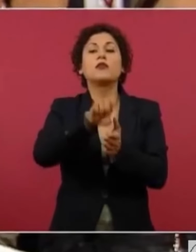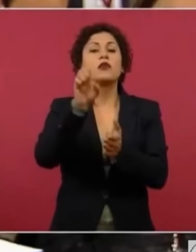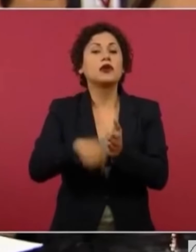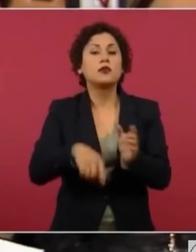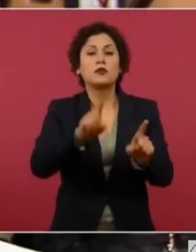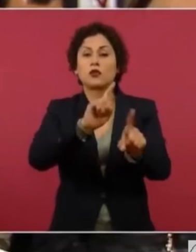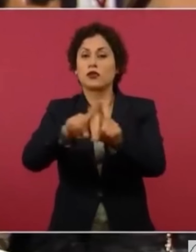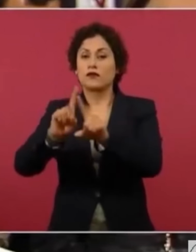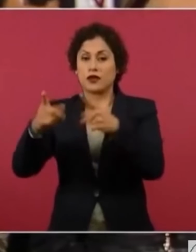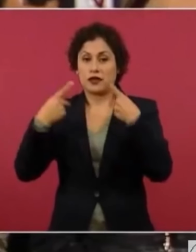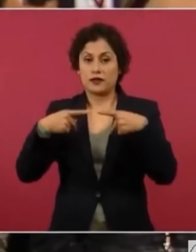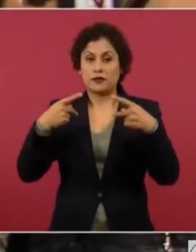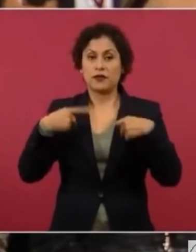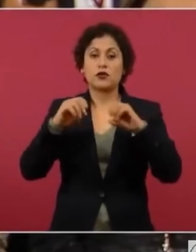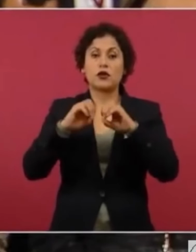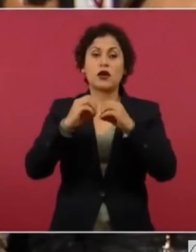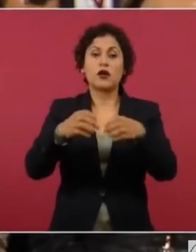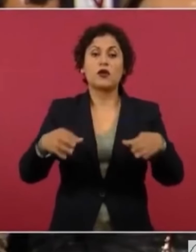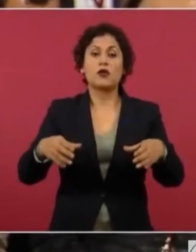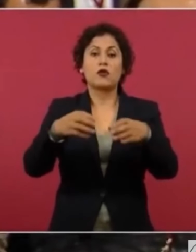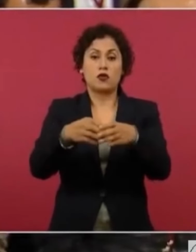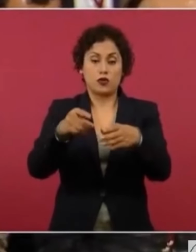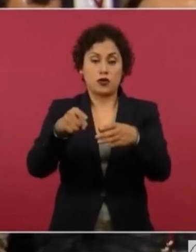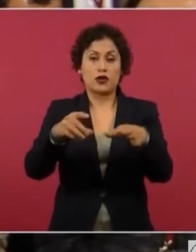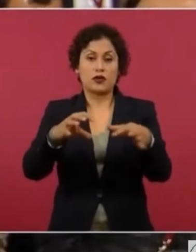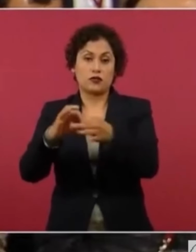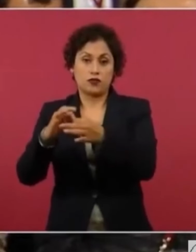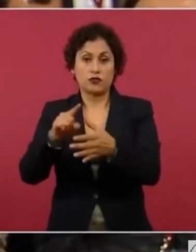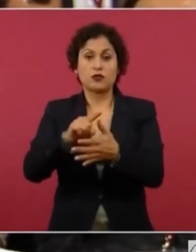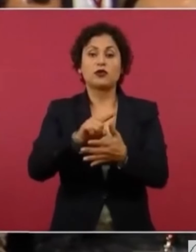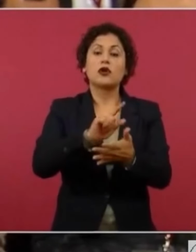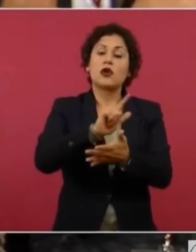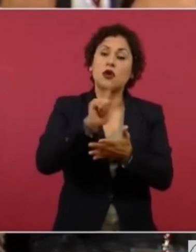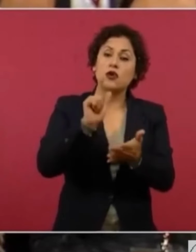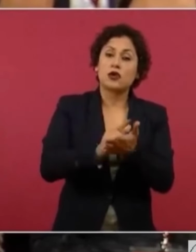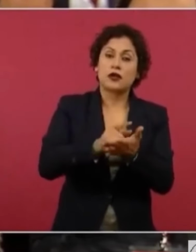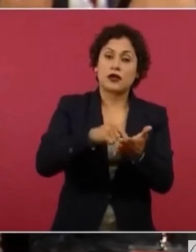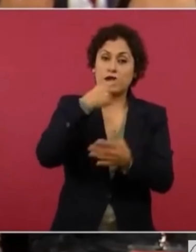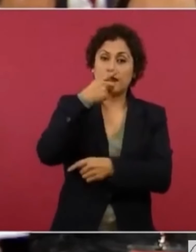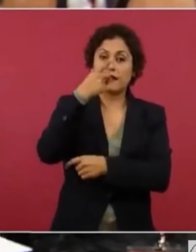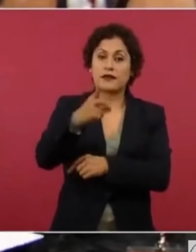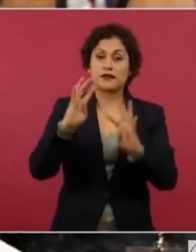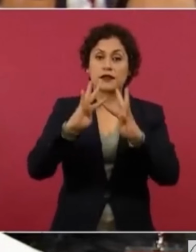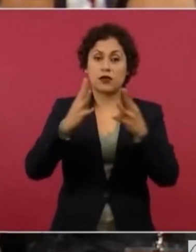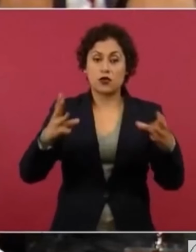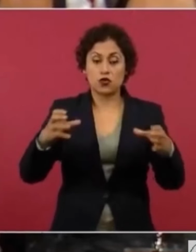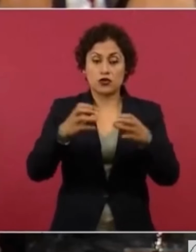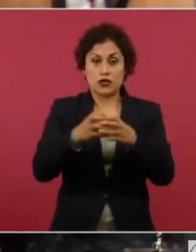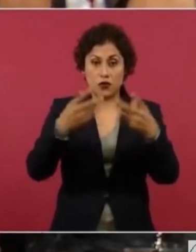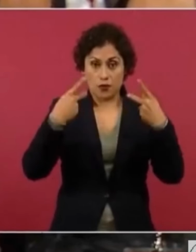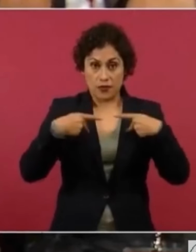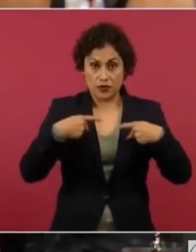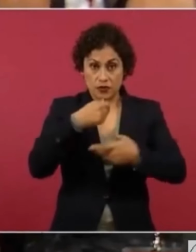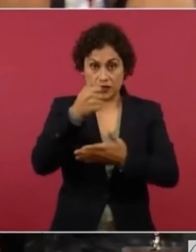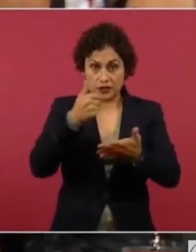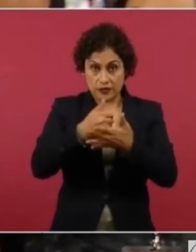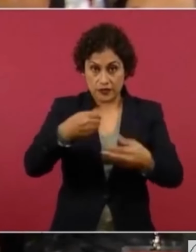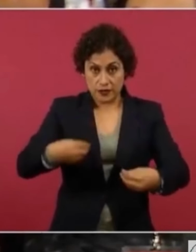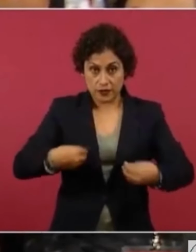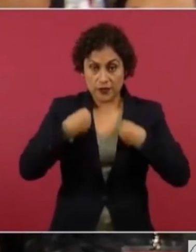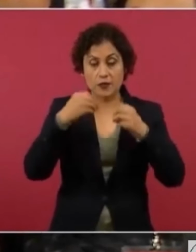distintos órganos ciudadanos contemplados en leyes llamados consejos ciudadanos o consejos consultivos. Sabemos que para mantener el